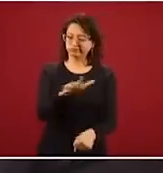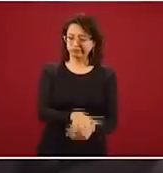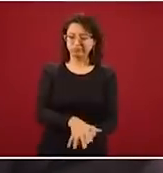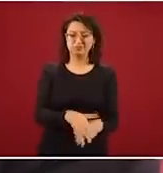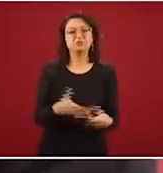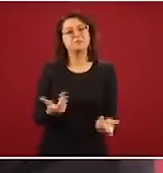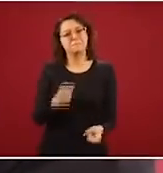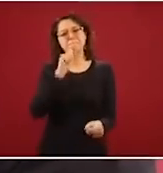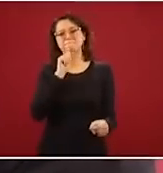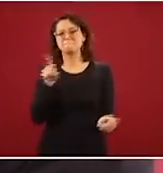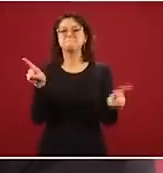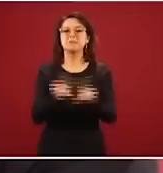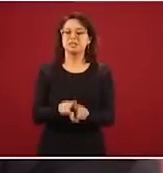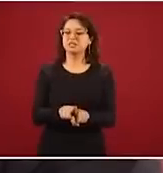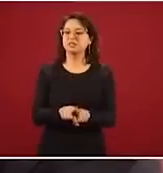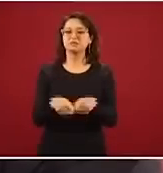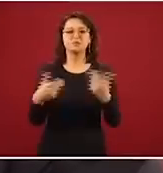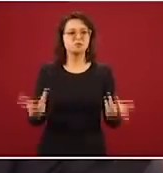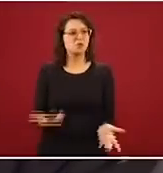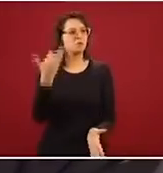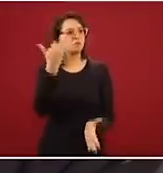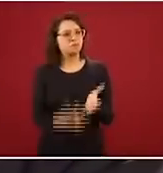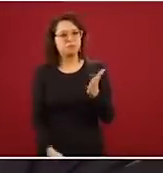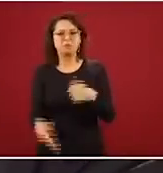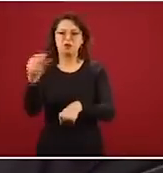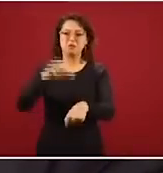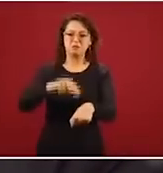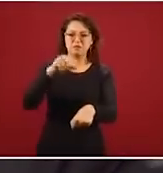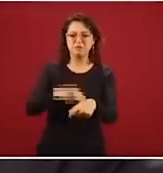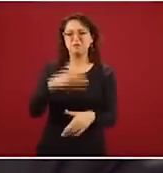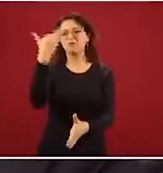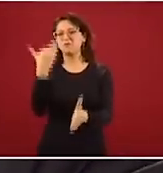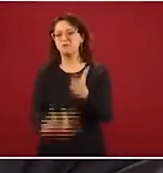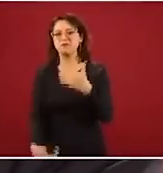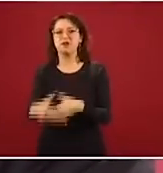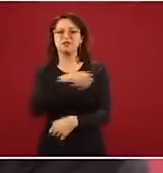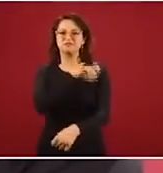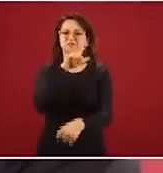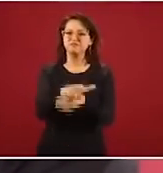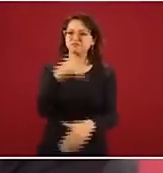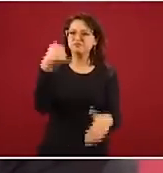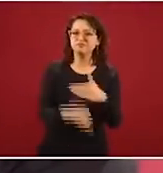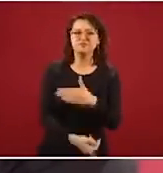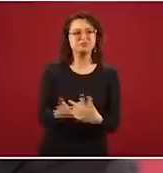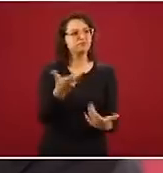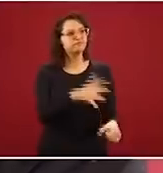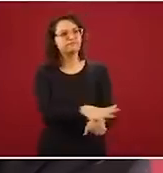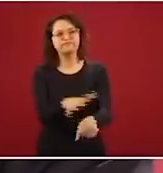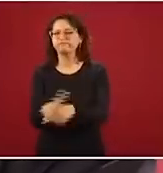también no hay médicos, no hay especialistas suficientes.